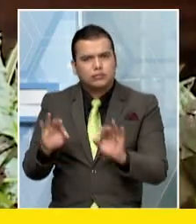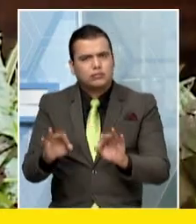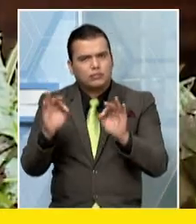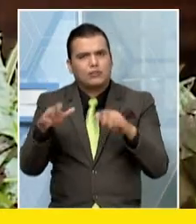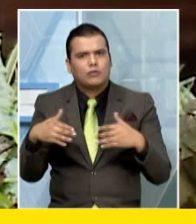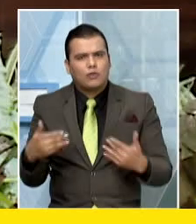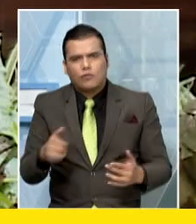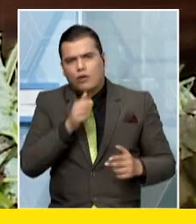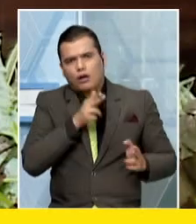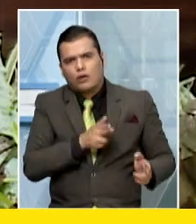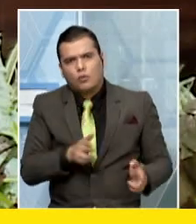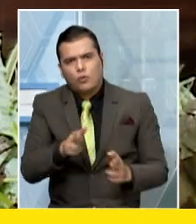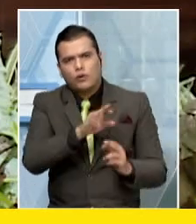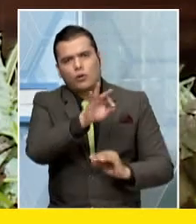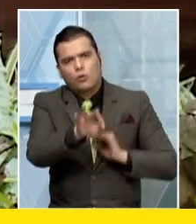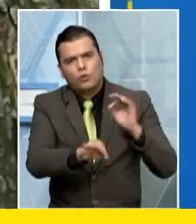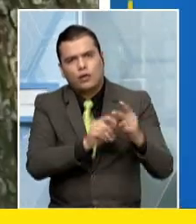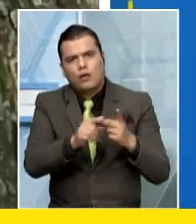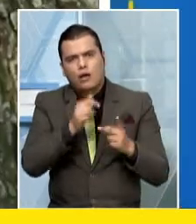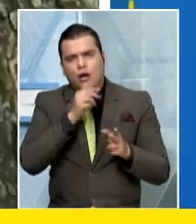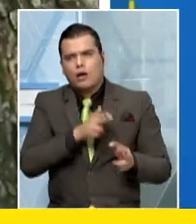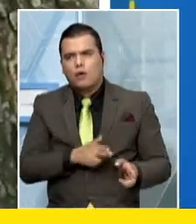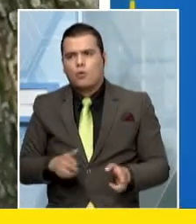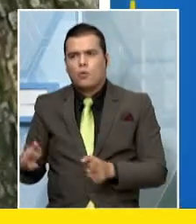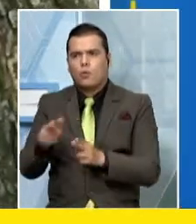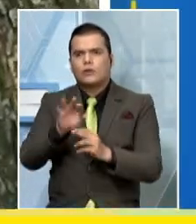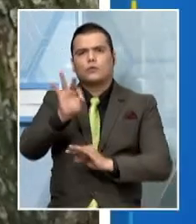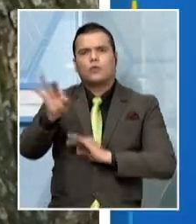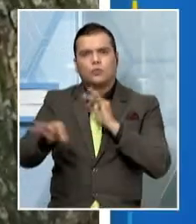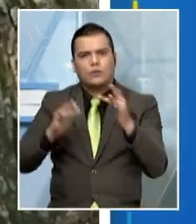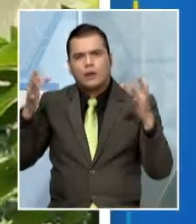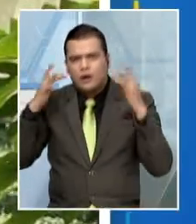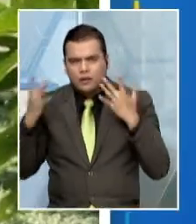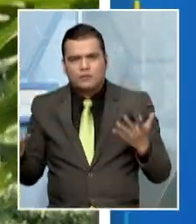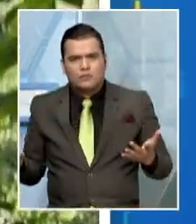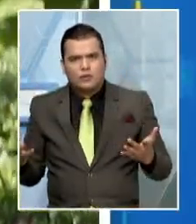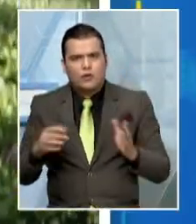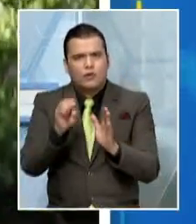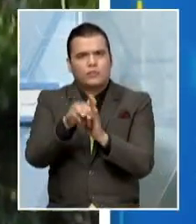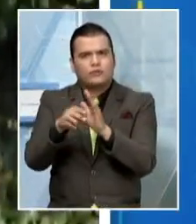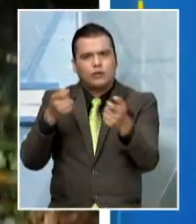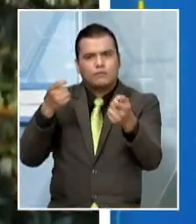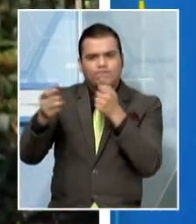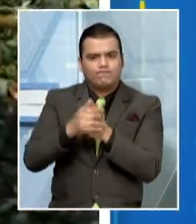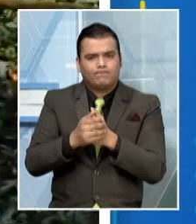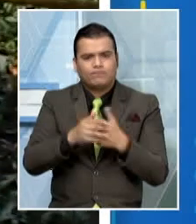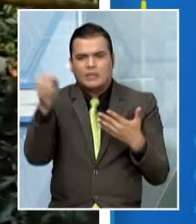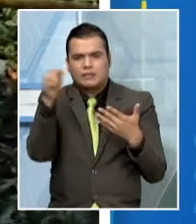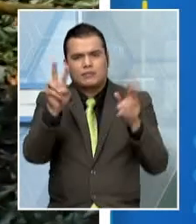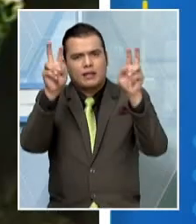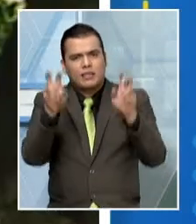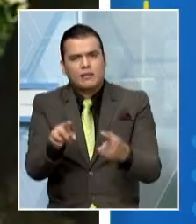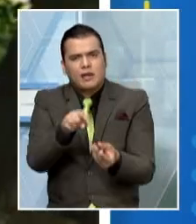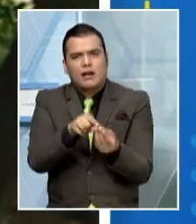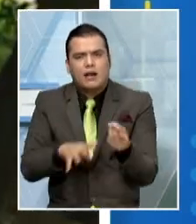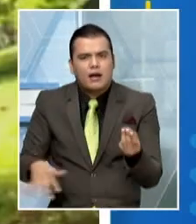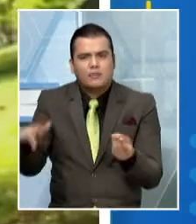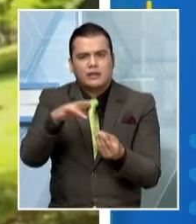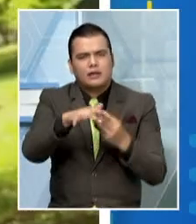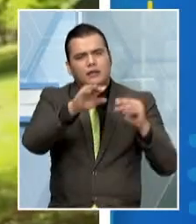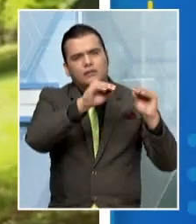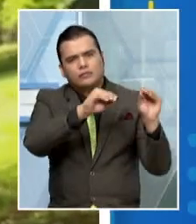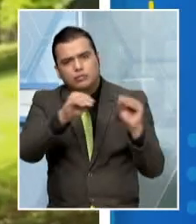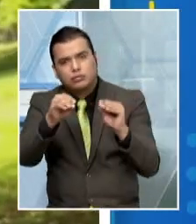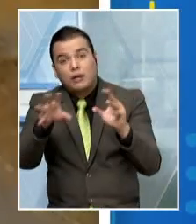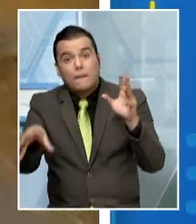de no contaminar nuestros ríos de utilización de los residuos todos los temas ambientales todos los determinantes ambientales pero